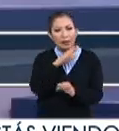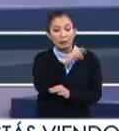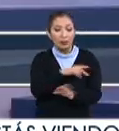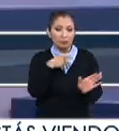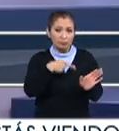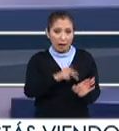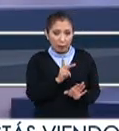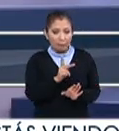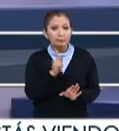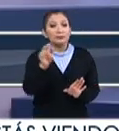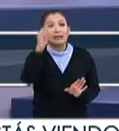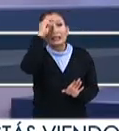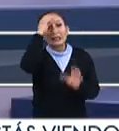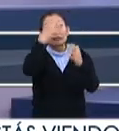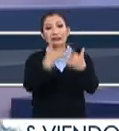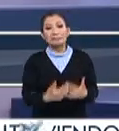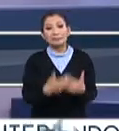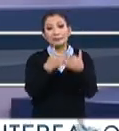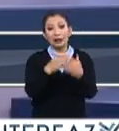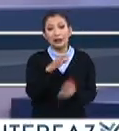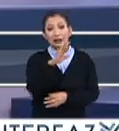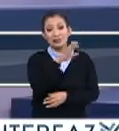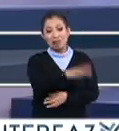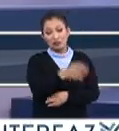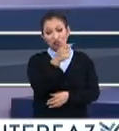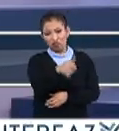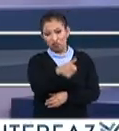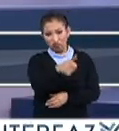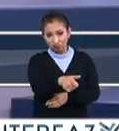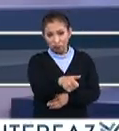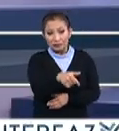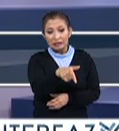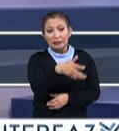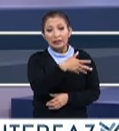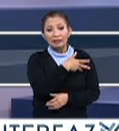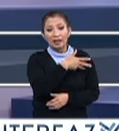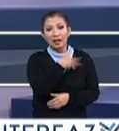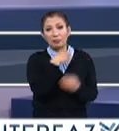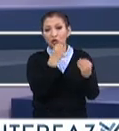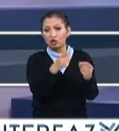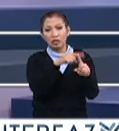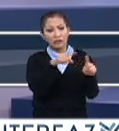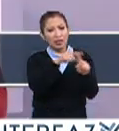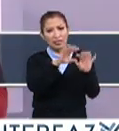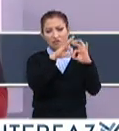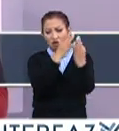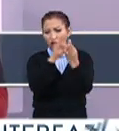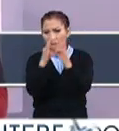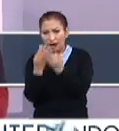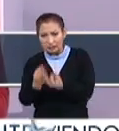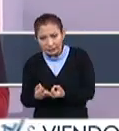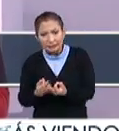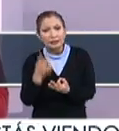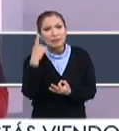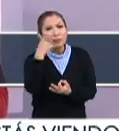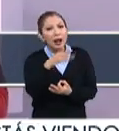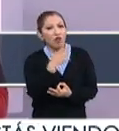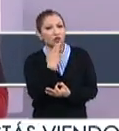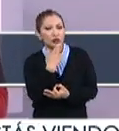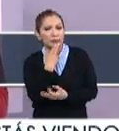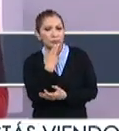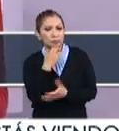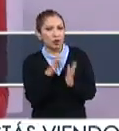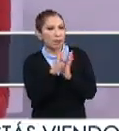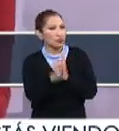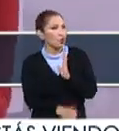Sin embargo, la inteligencia artificial tiene también muchísimas variables y formas de ser aplicadas,